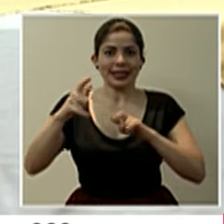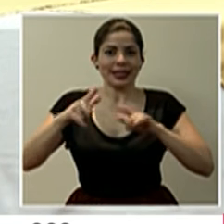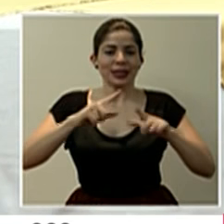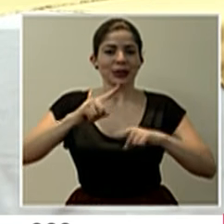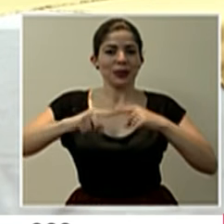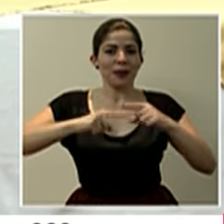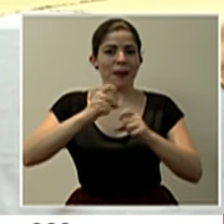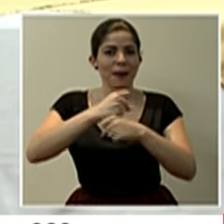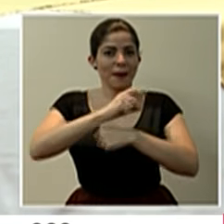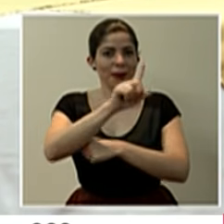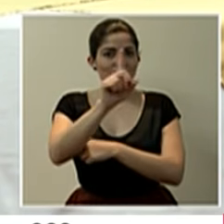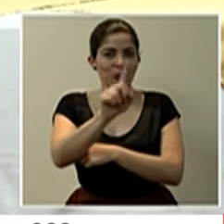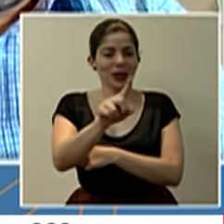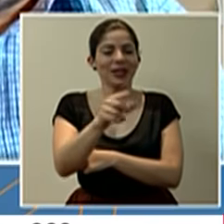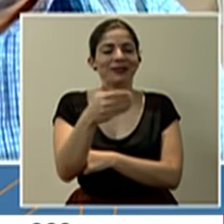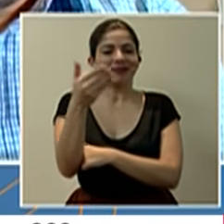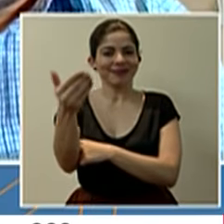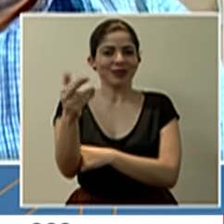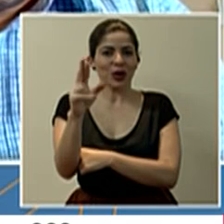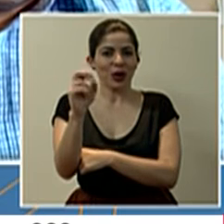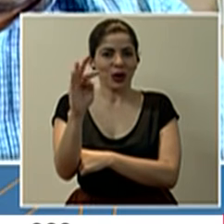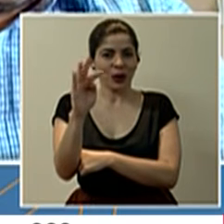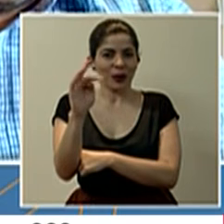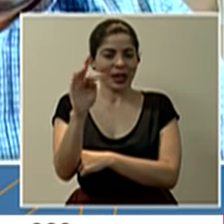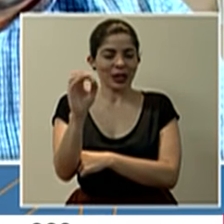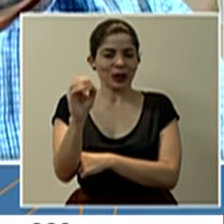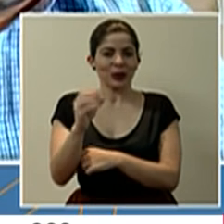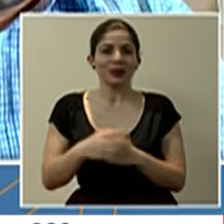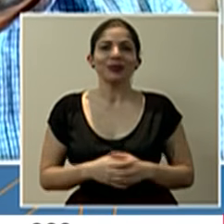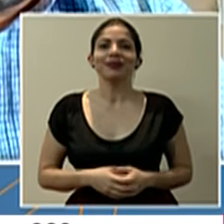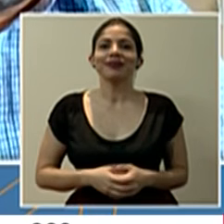realizar su consulta. Adelante, Roberto.